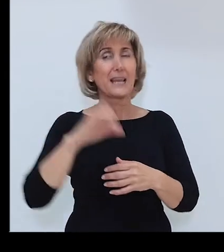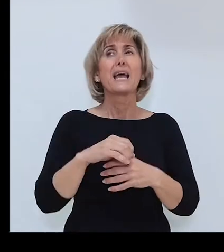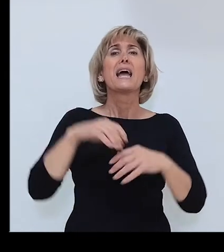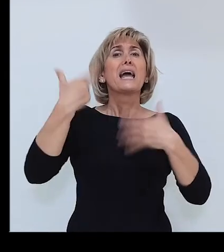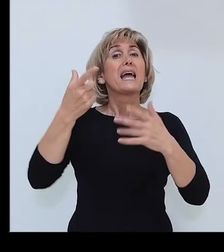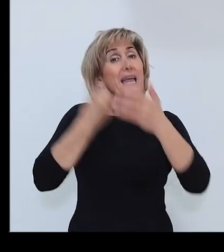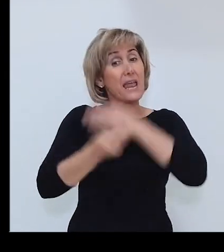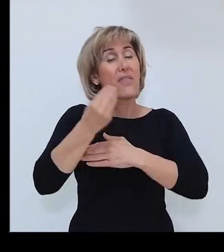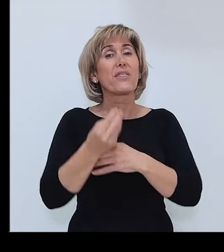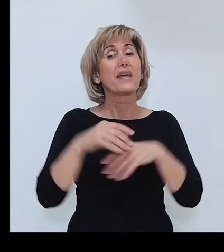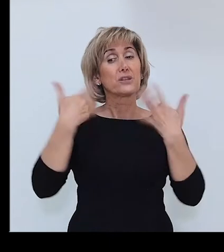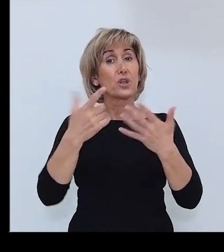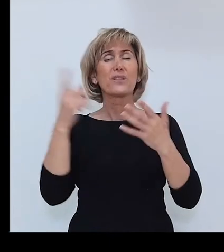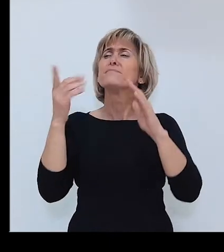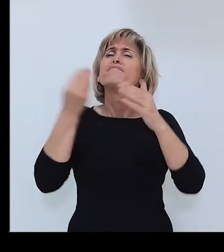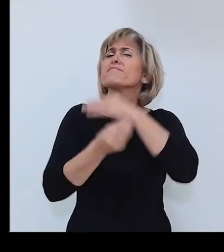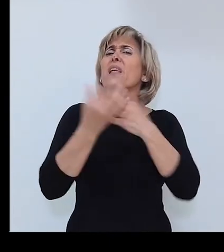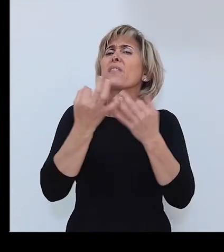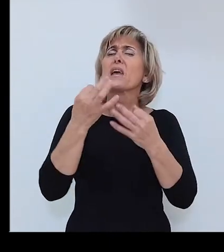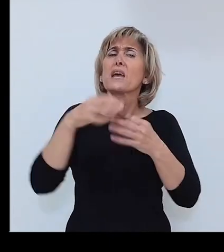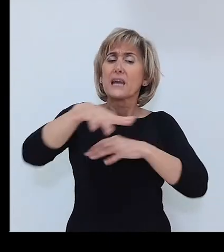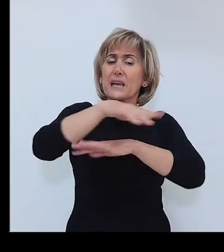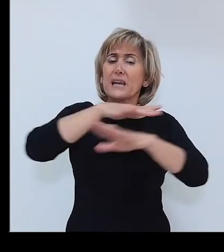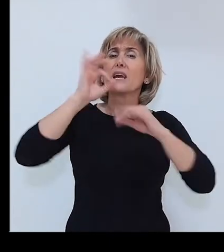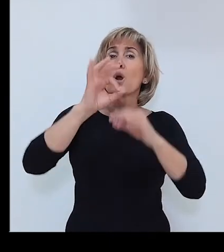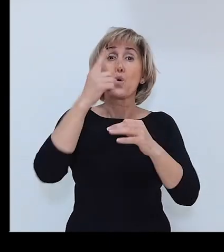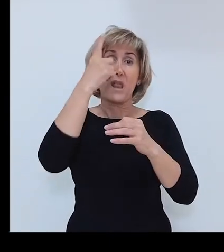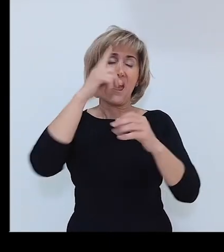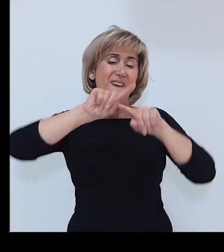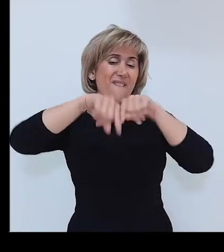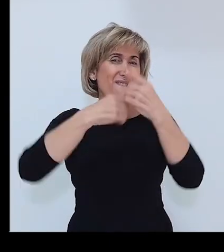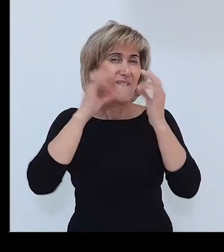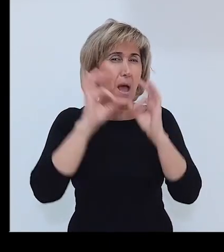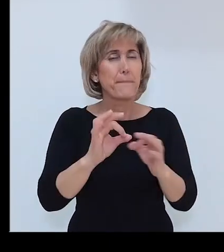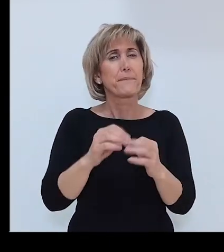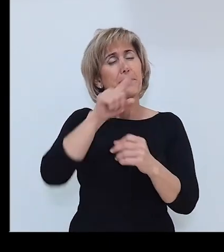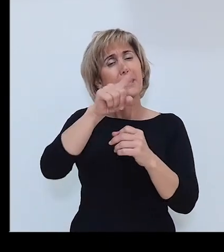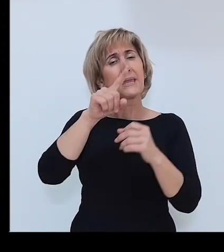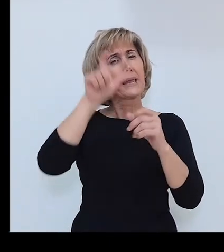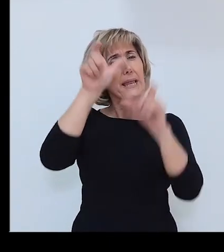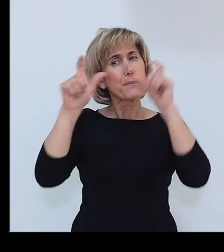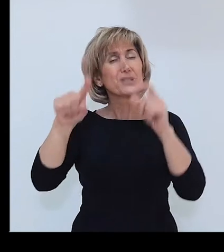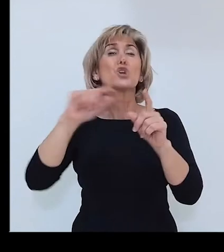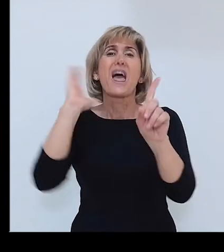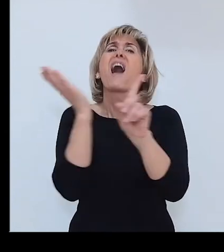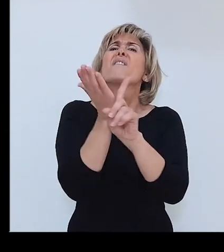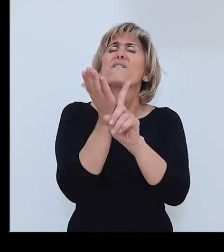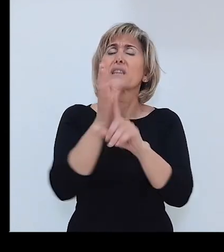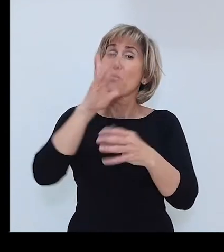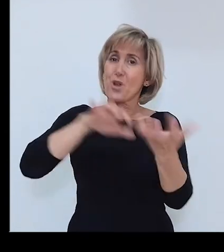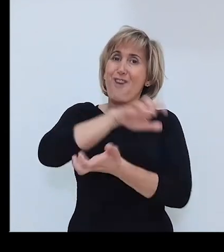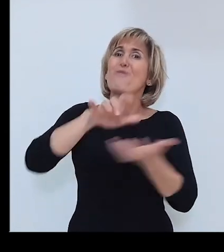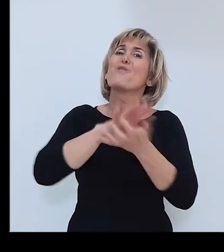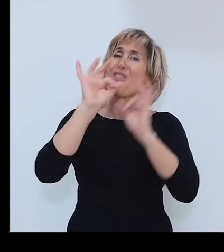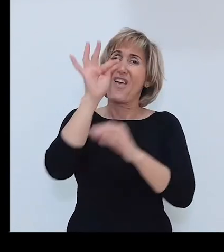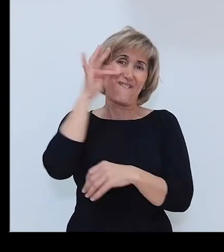en Francia en una familia de funcionarios de nobleza intermedia afectada por la Revolución